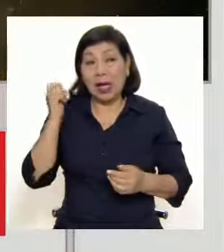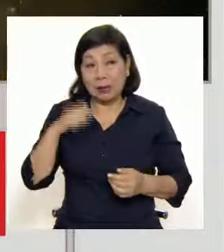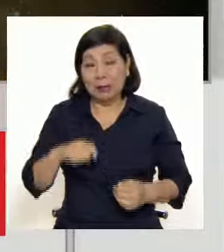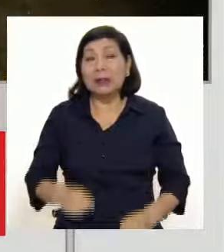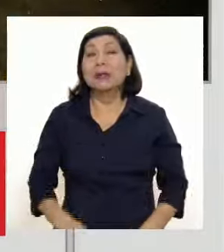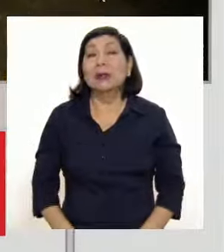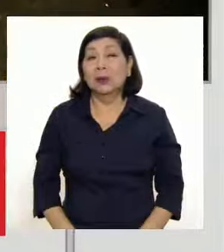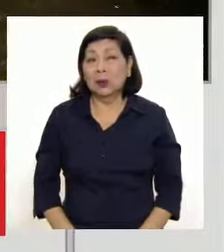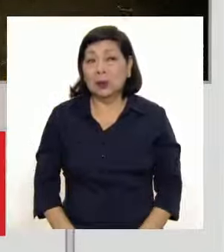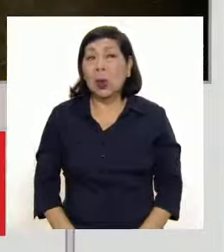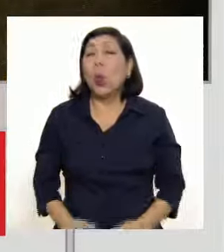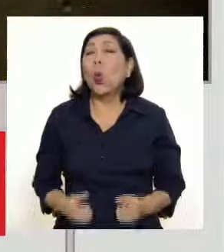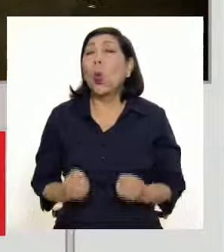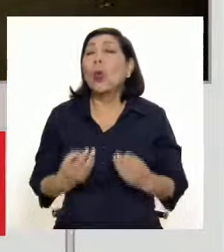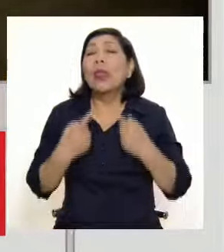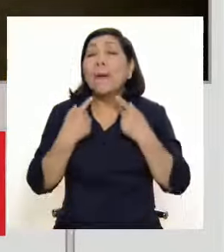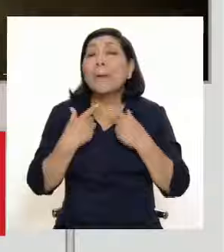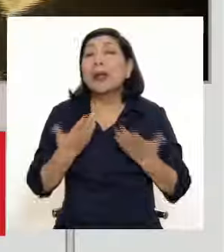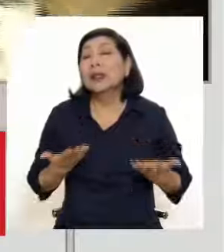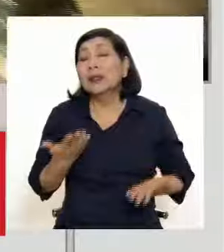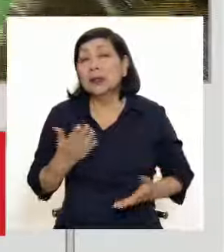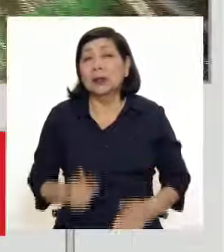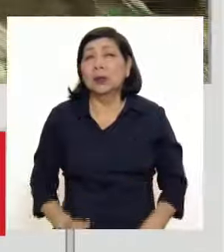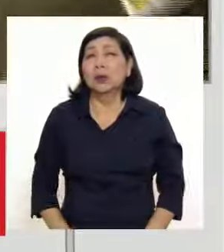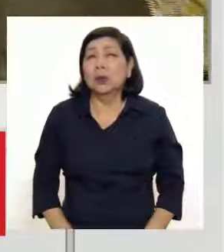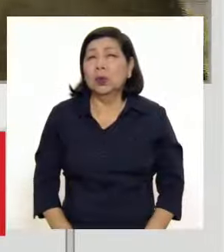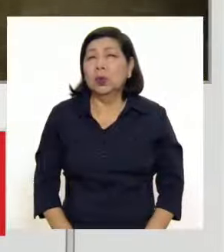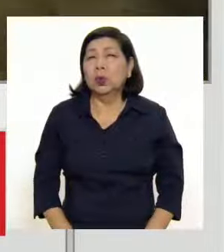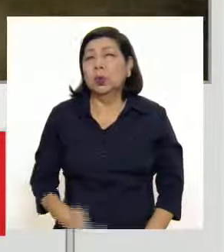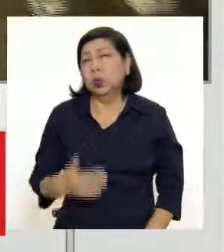La Gamarra. ¿De cuántas pérdidas estamos hablando?